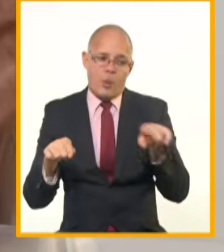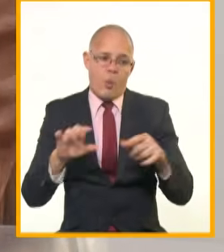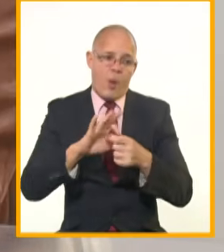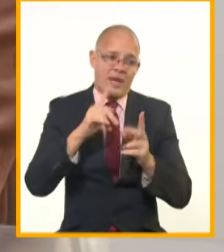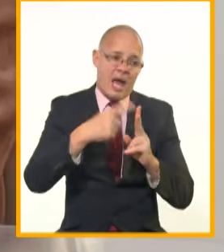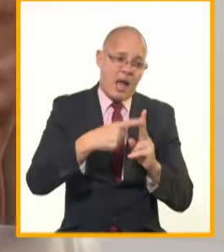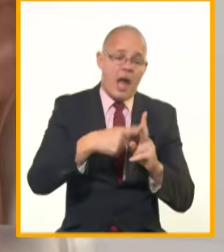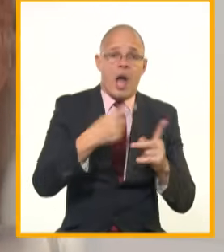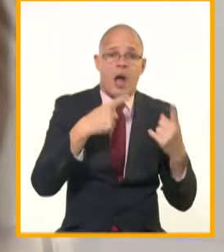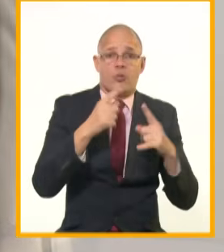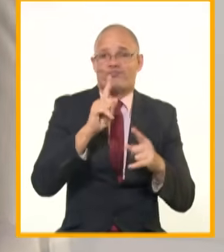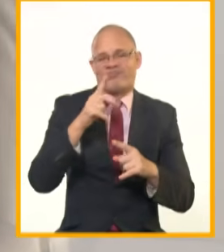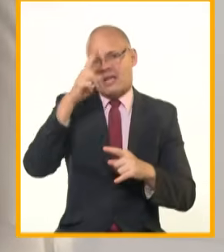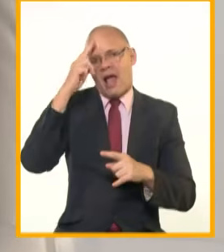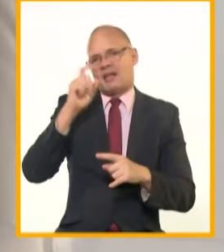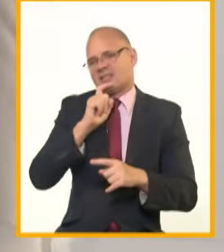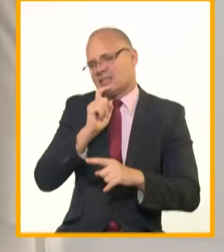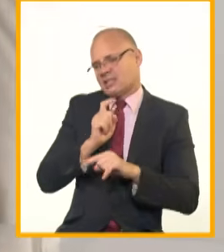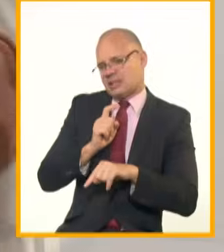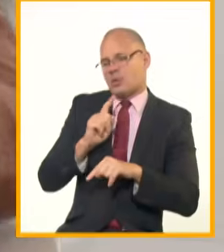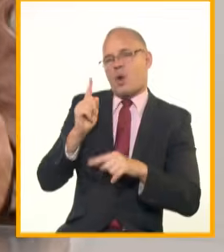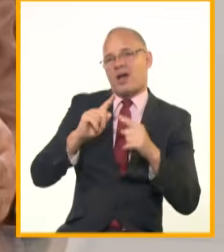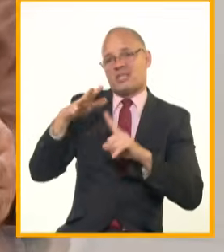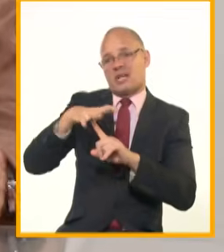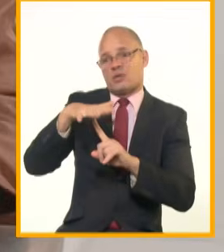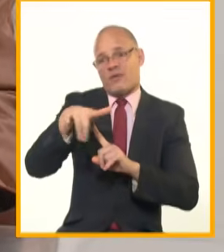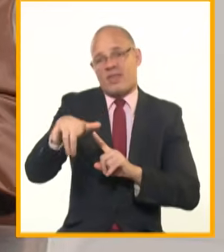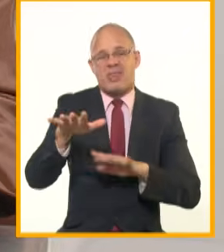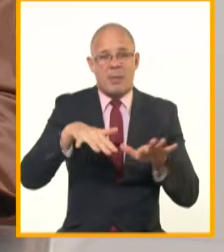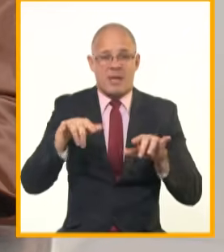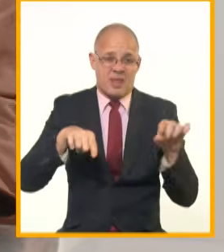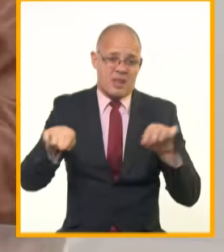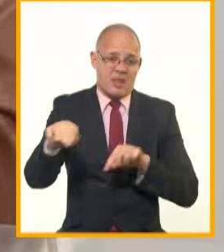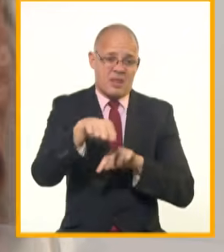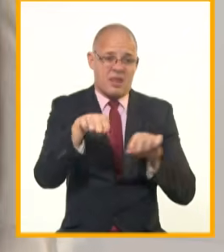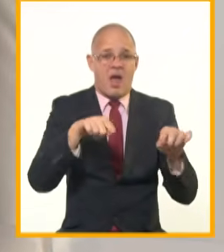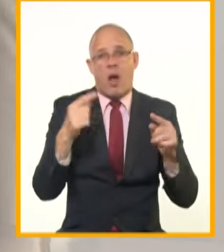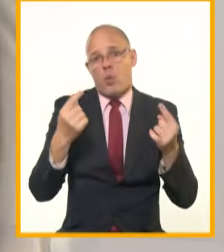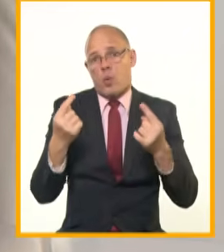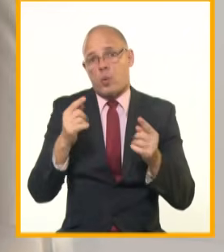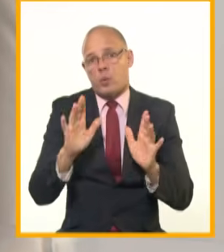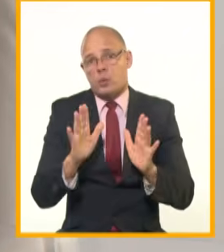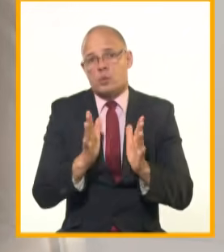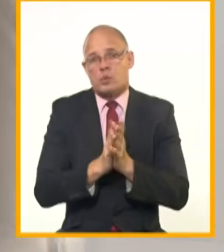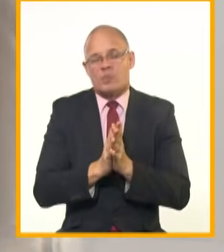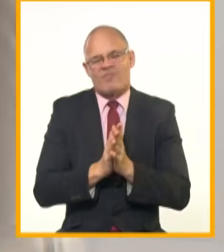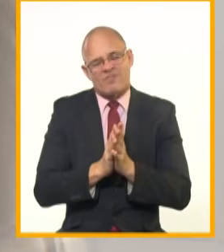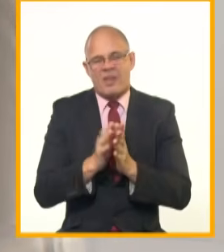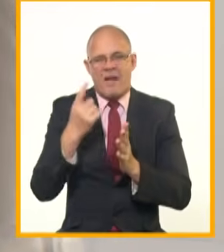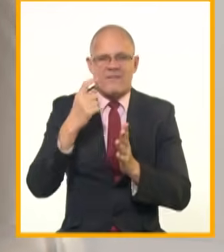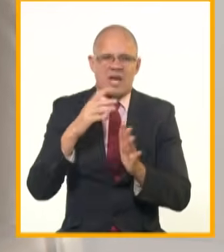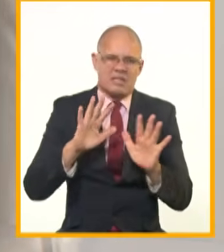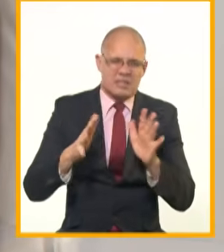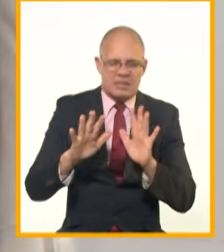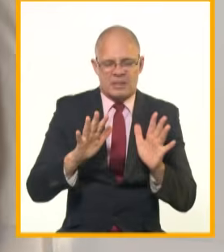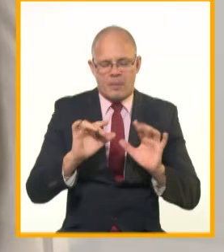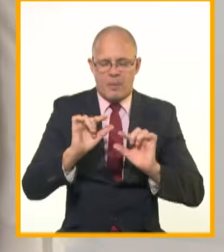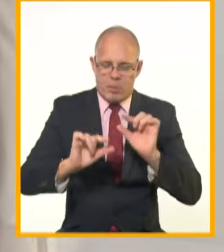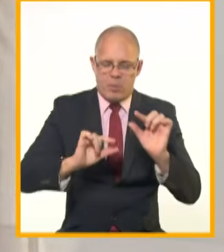Antonio, o de Artemisa para San Cristóbal, o de San Cristóbal para San Antonio. Todavía eso nos pasa y todavía